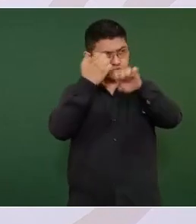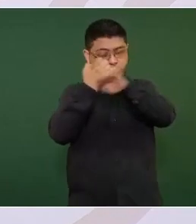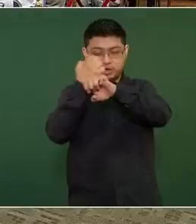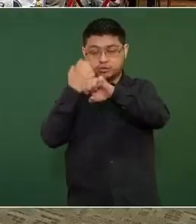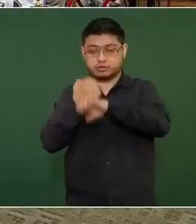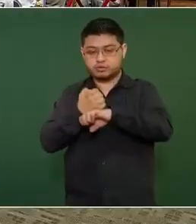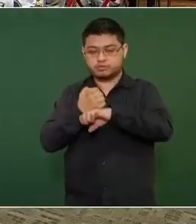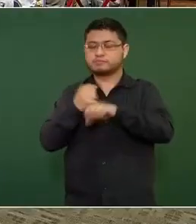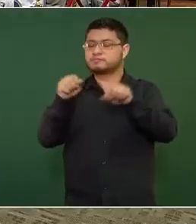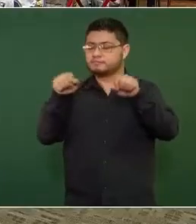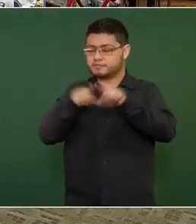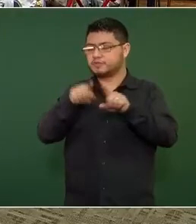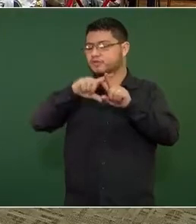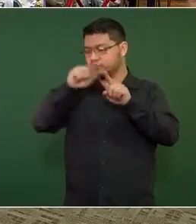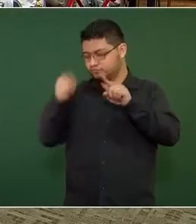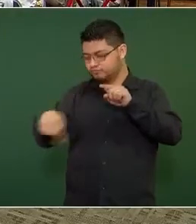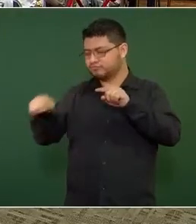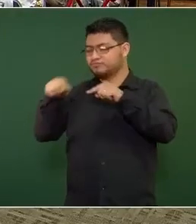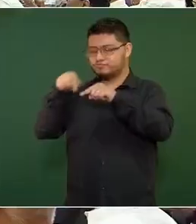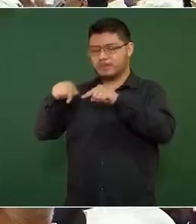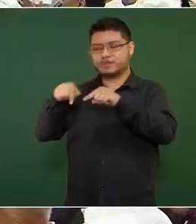muy calurosos del país.